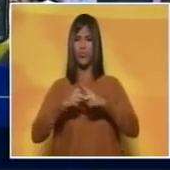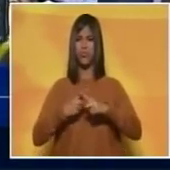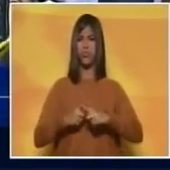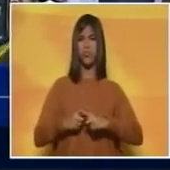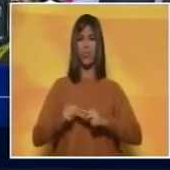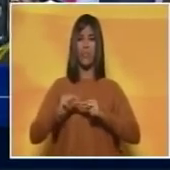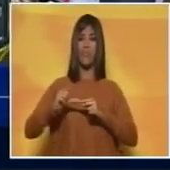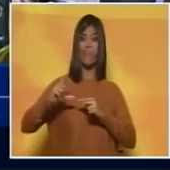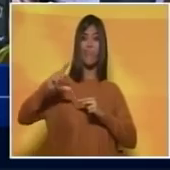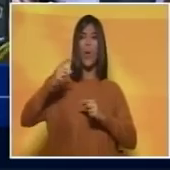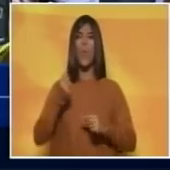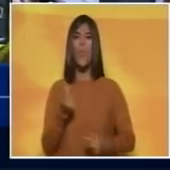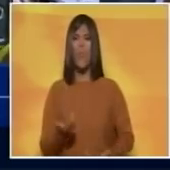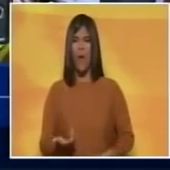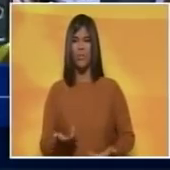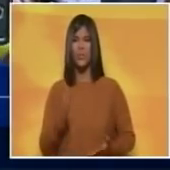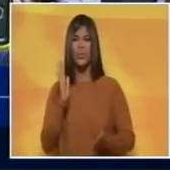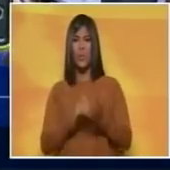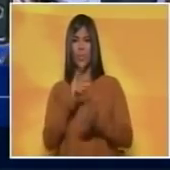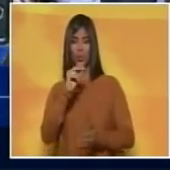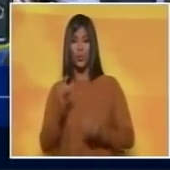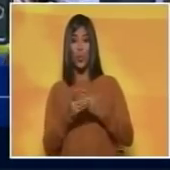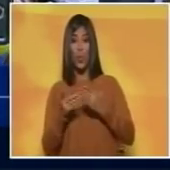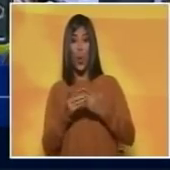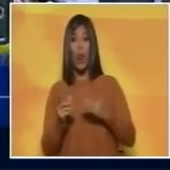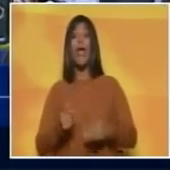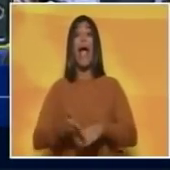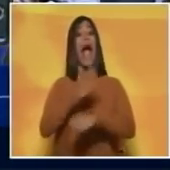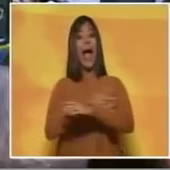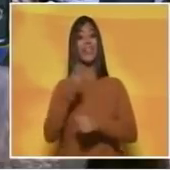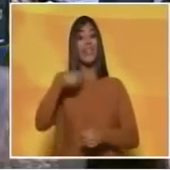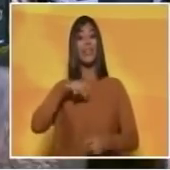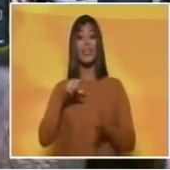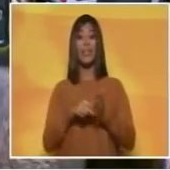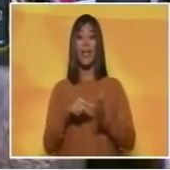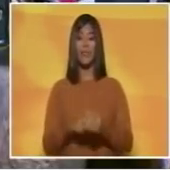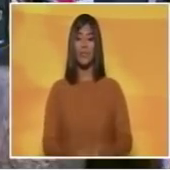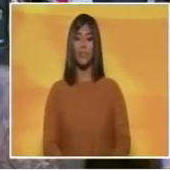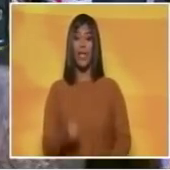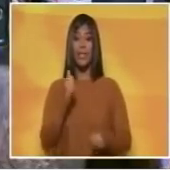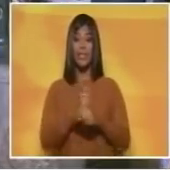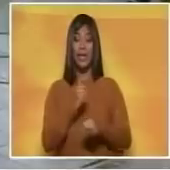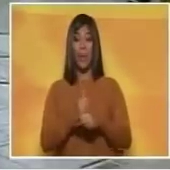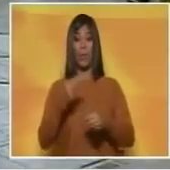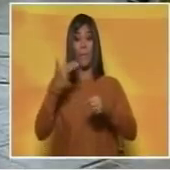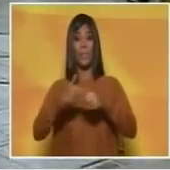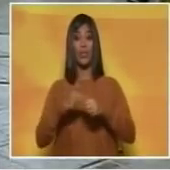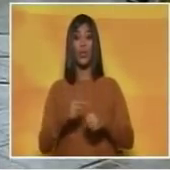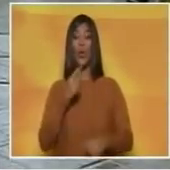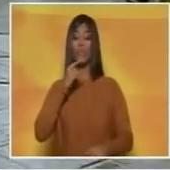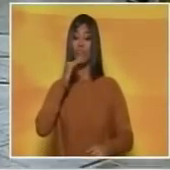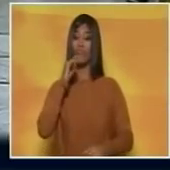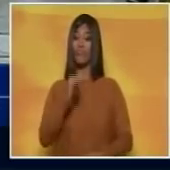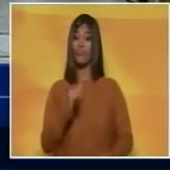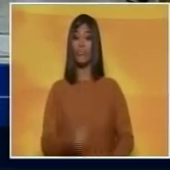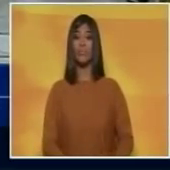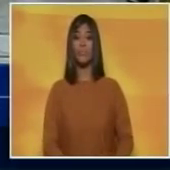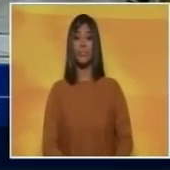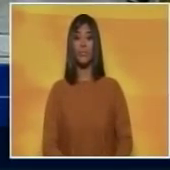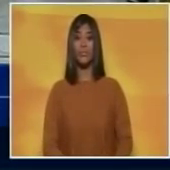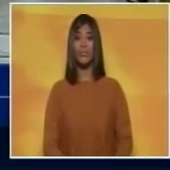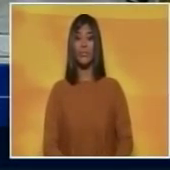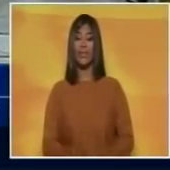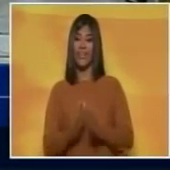esos 5.200 millones de dólares. Estamos hablando de una cantidad de seria. Los trabajadores petroleros formularon su denuncia en